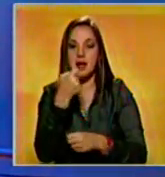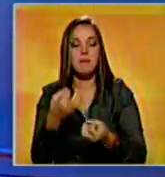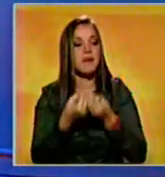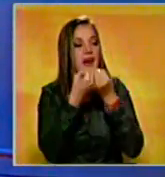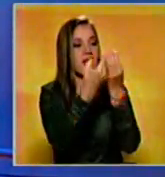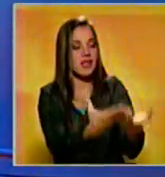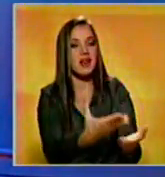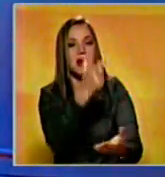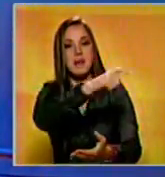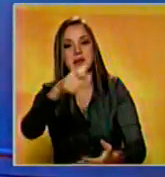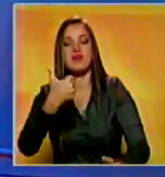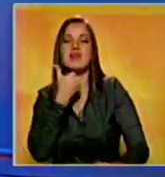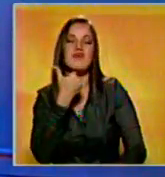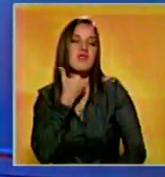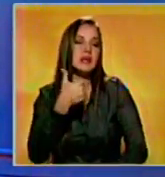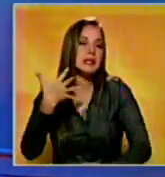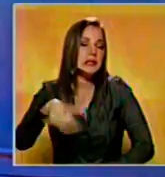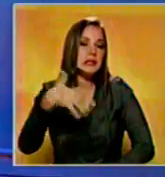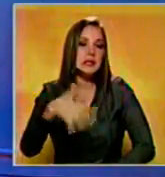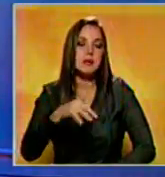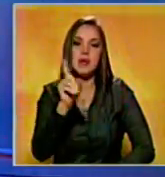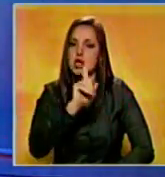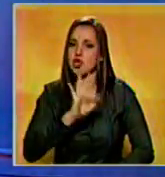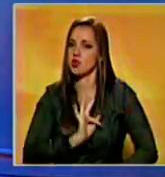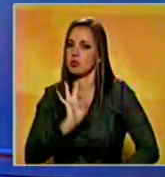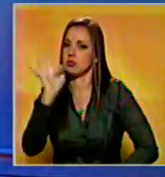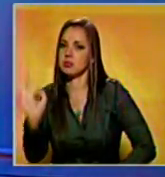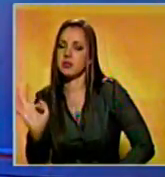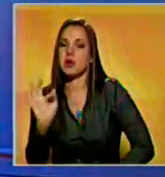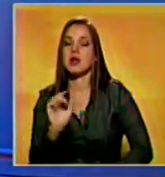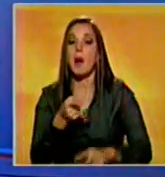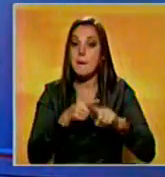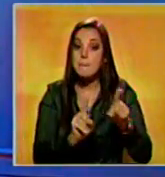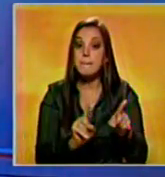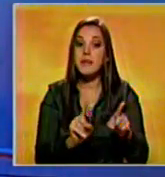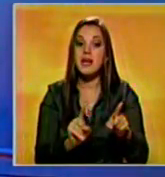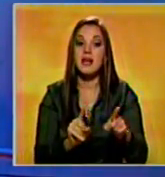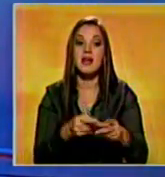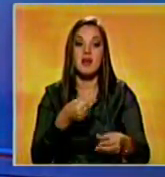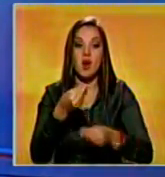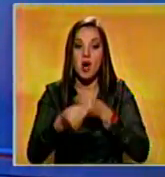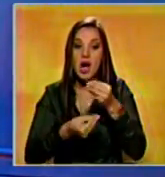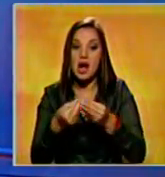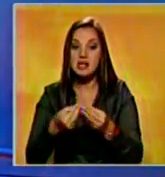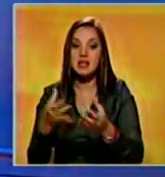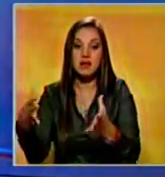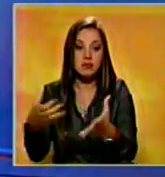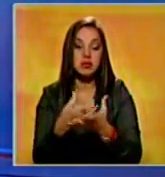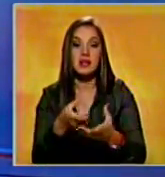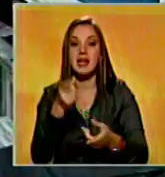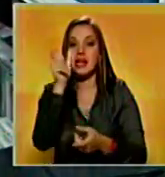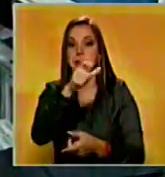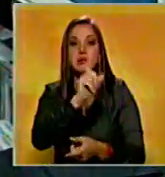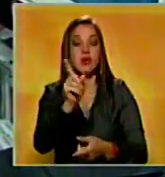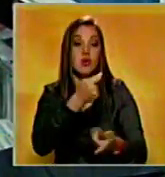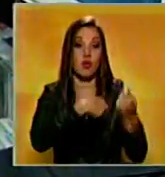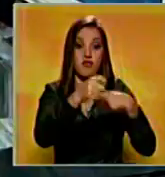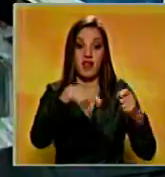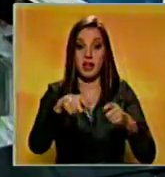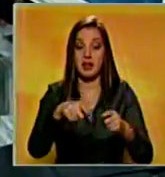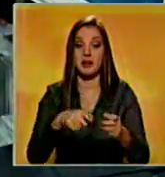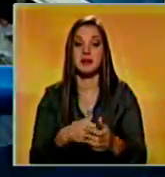los pacientes con enfermedades crónicas no transmisibles y crear un método anticontrabando de fármacos en el país